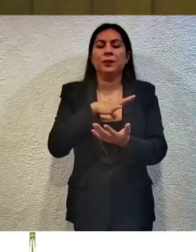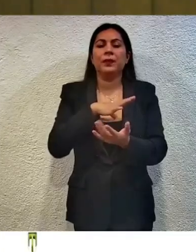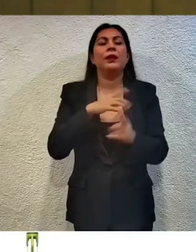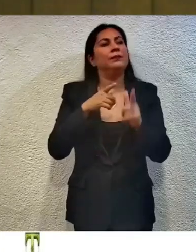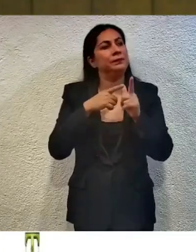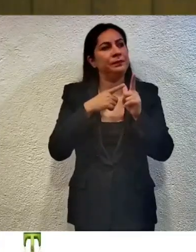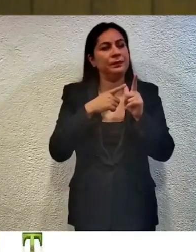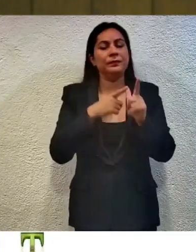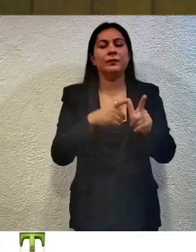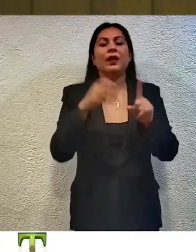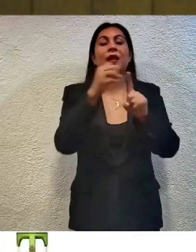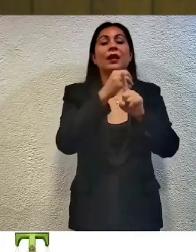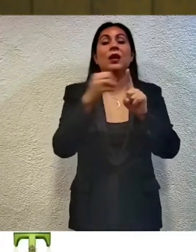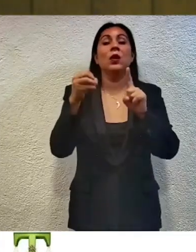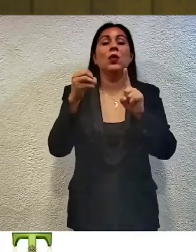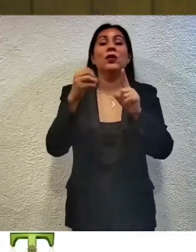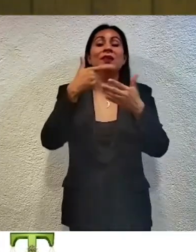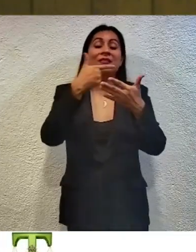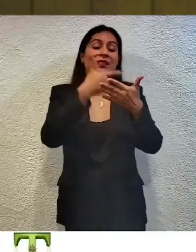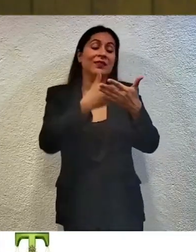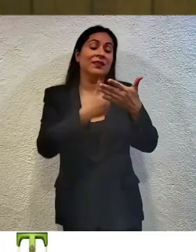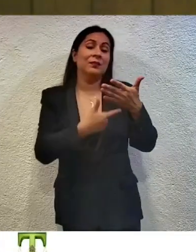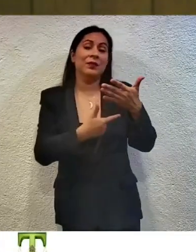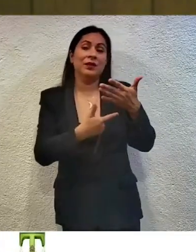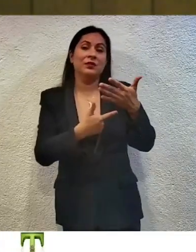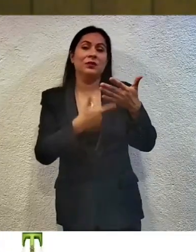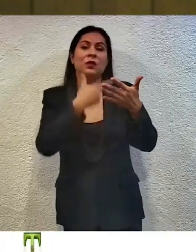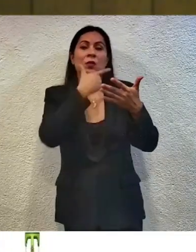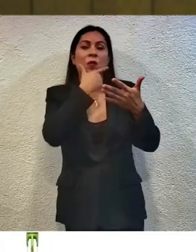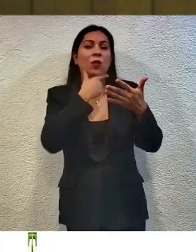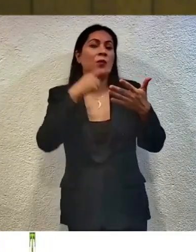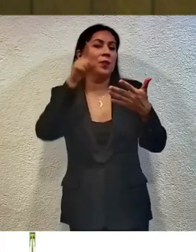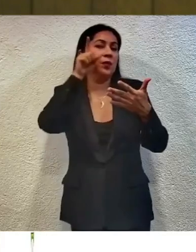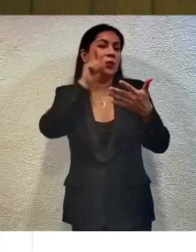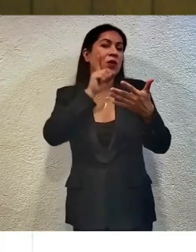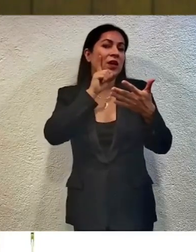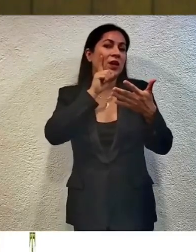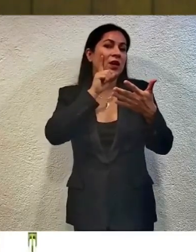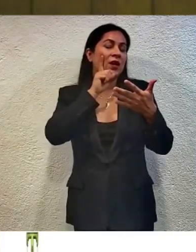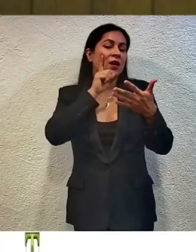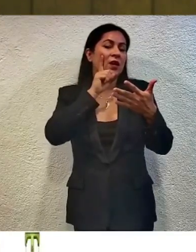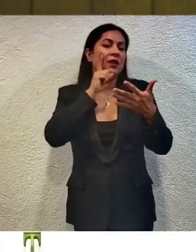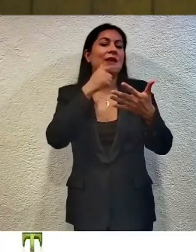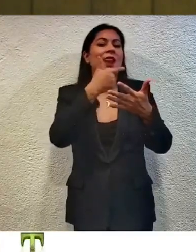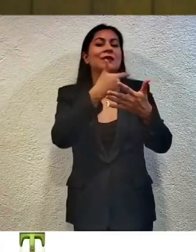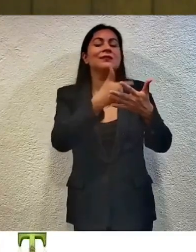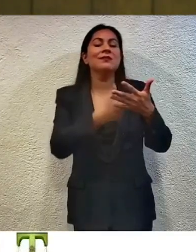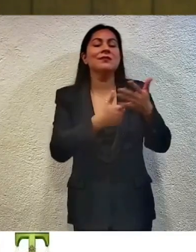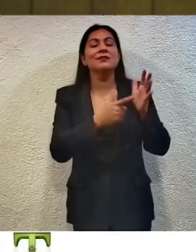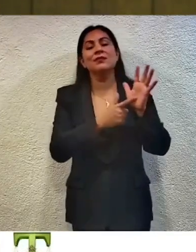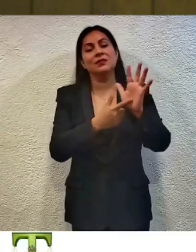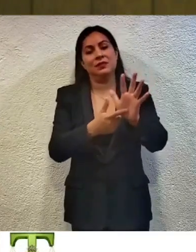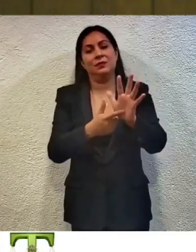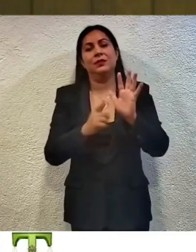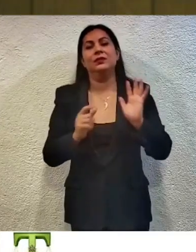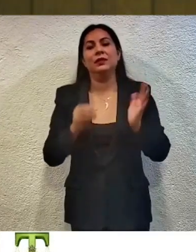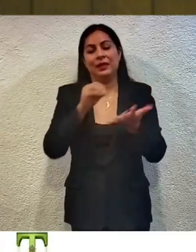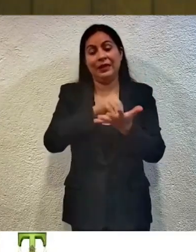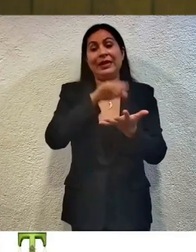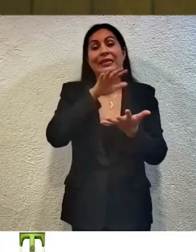seguirá el orden de prelación por género de las listas